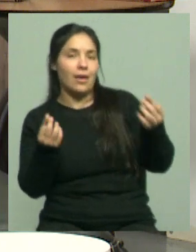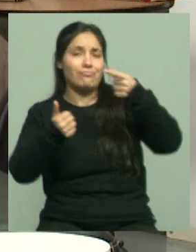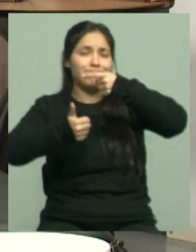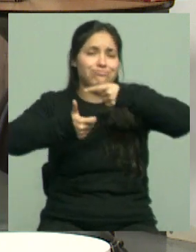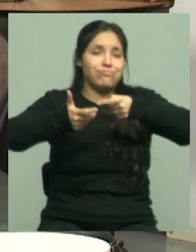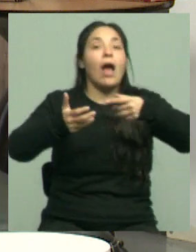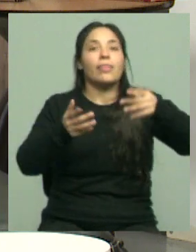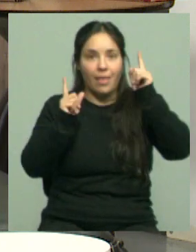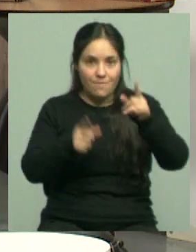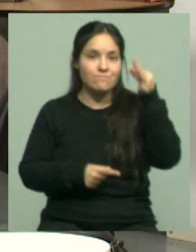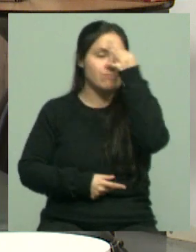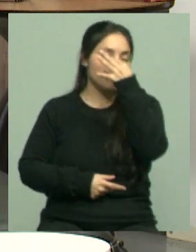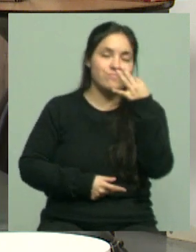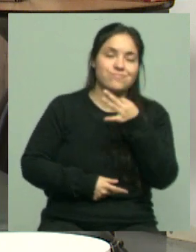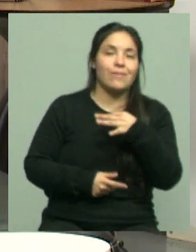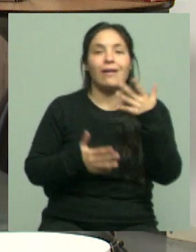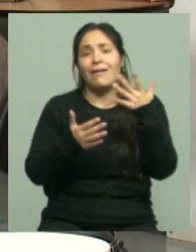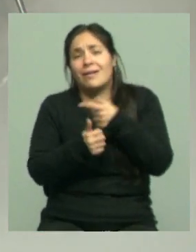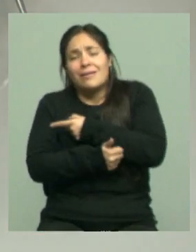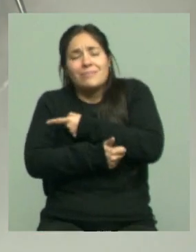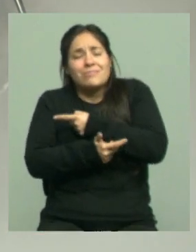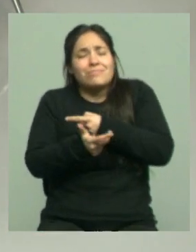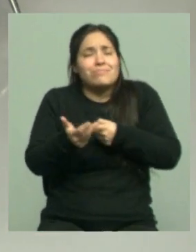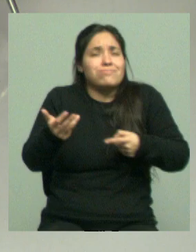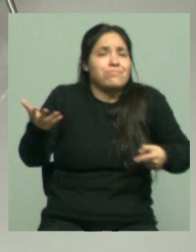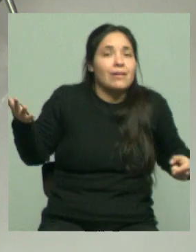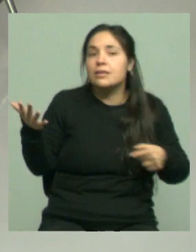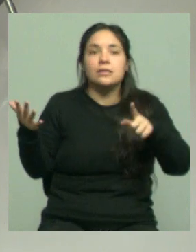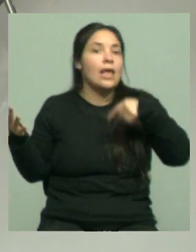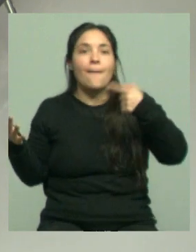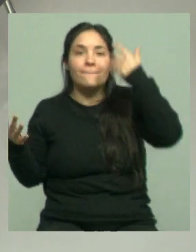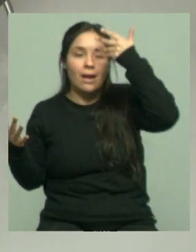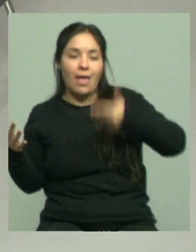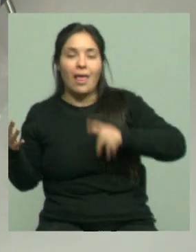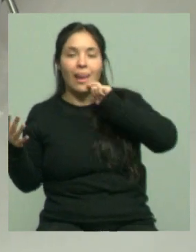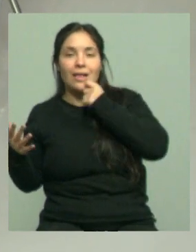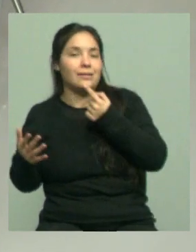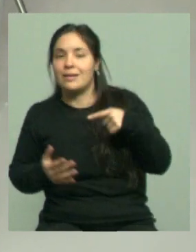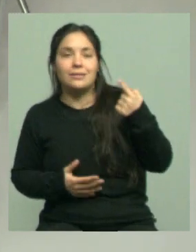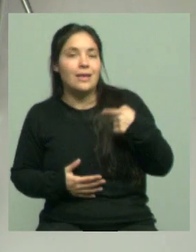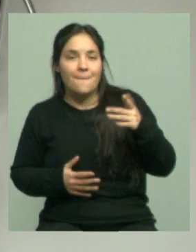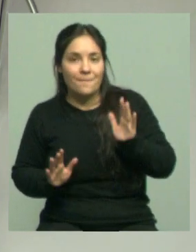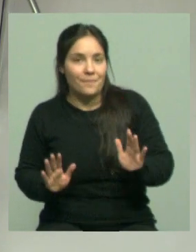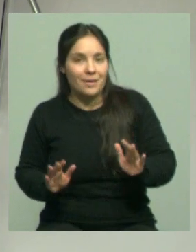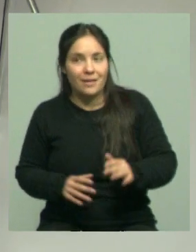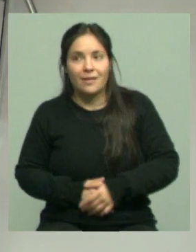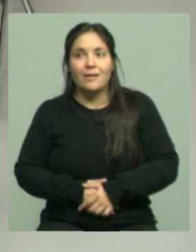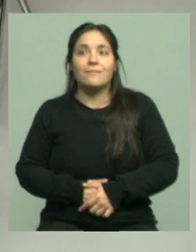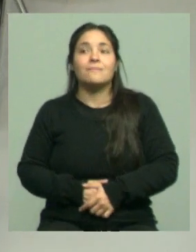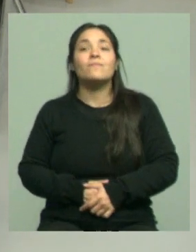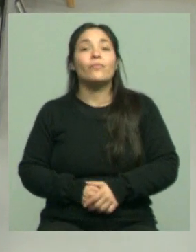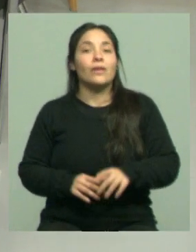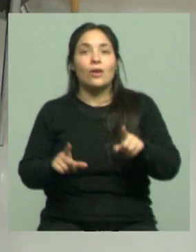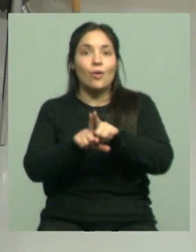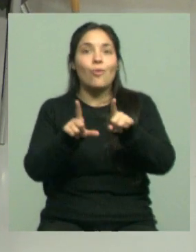maquillaje. Pero y siempre están divinas. Claro. Claro, cuando en realidad la vida no es así. No. También oculta